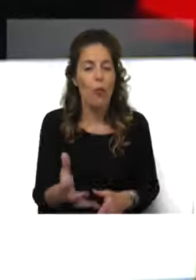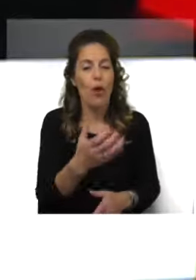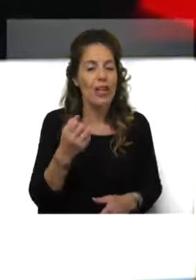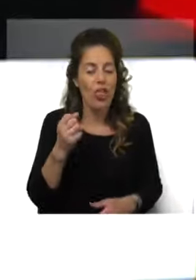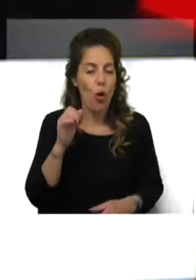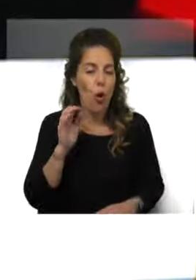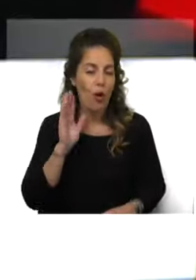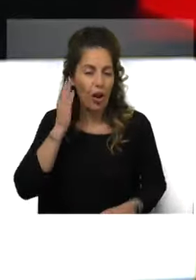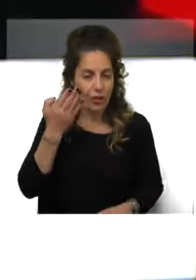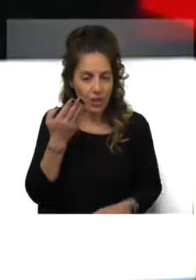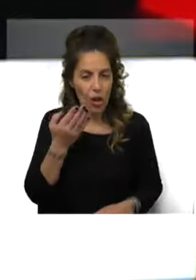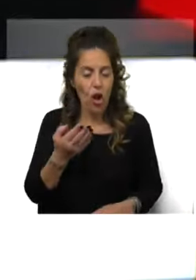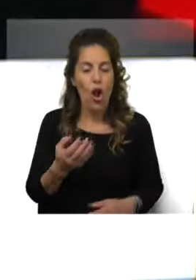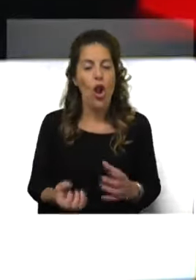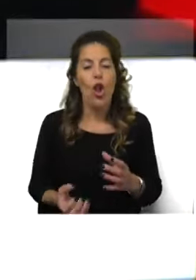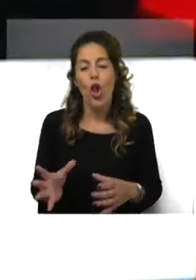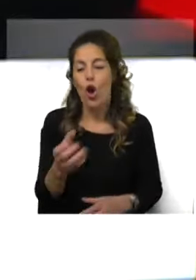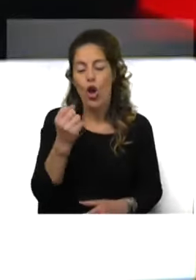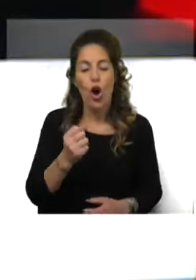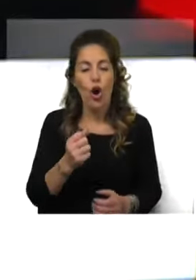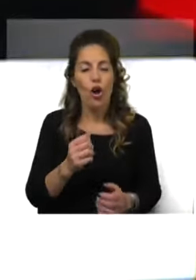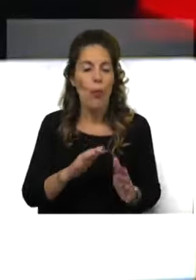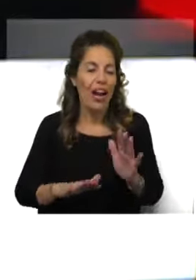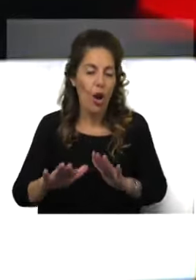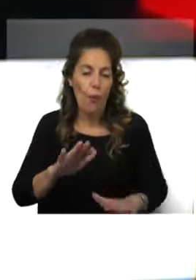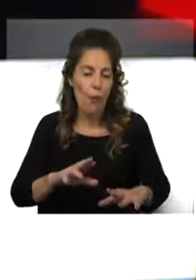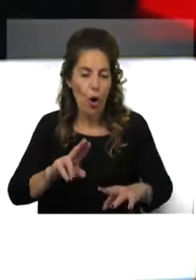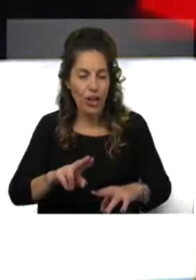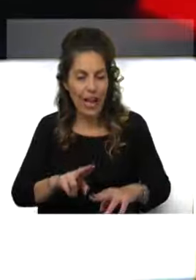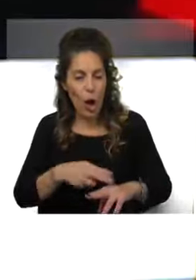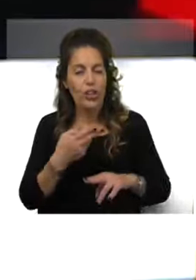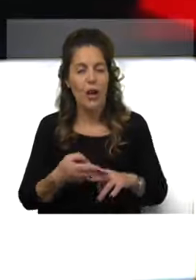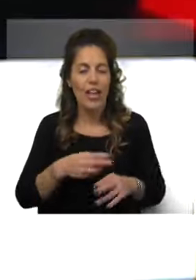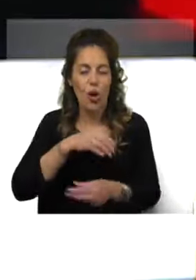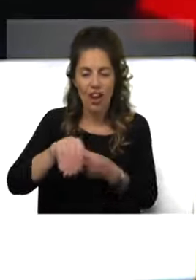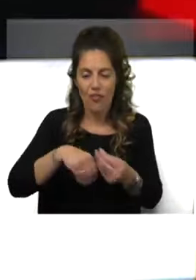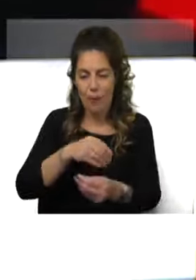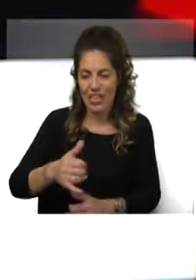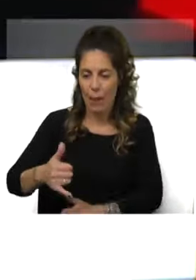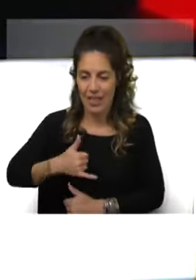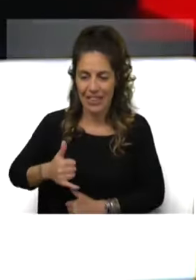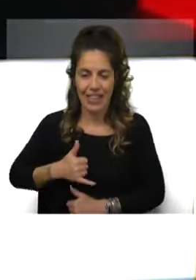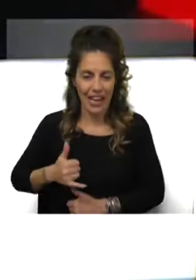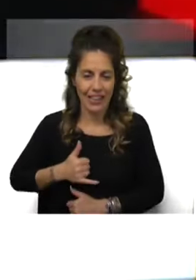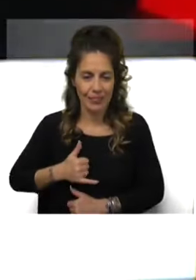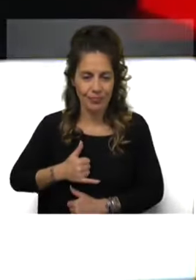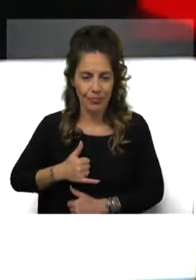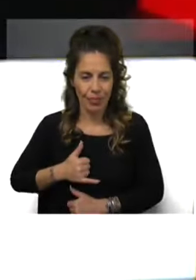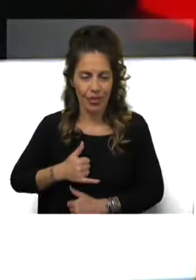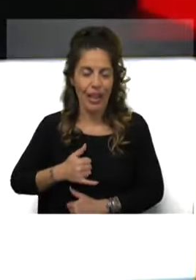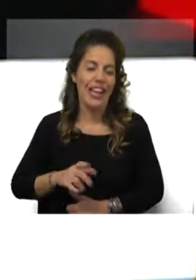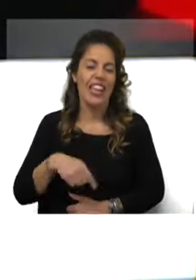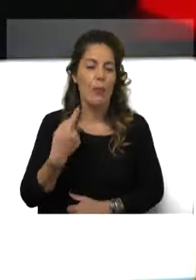recomponer aquello de la familia militar no es decir que estaba bastante cascote digamos después de del